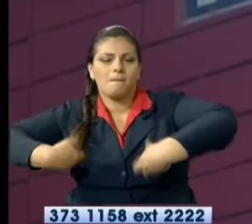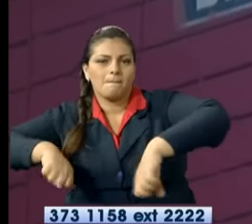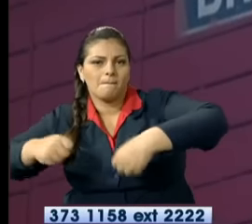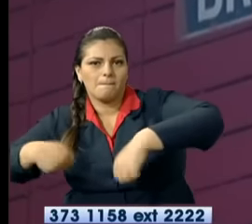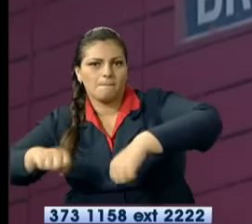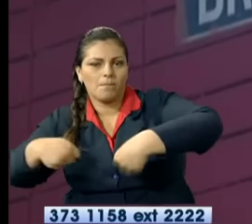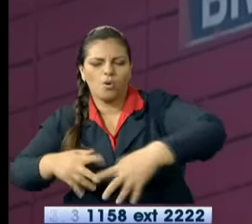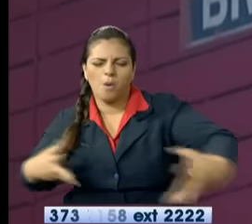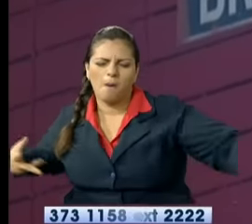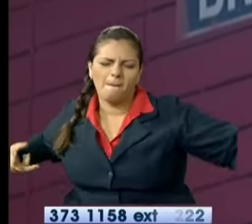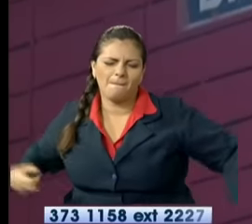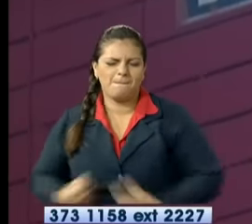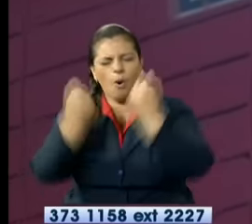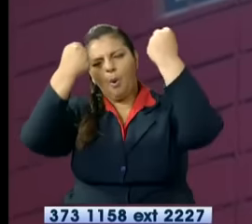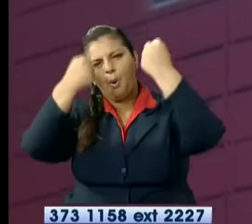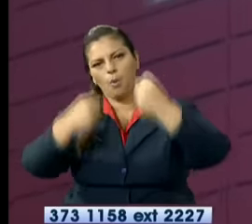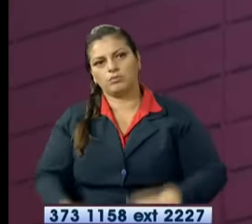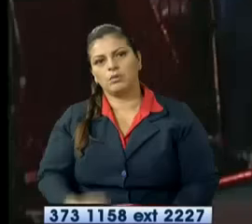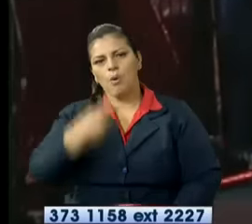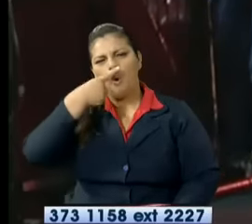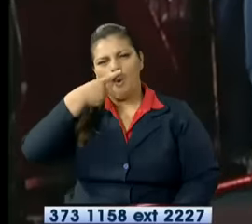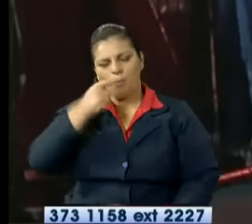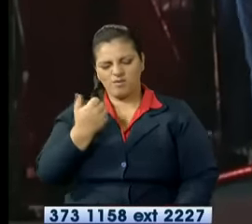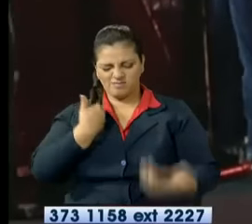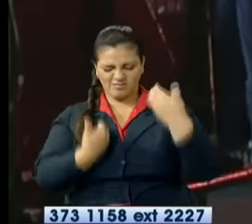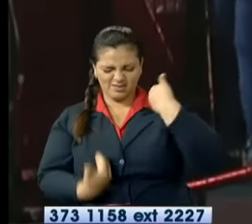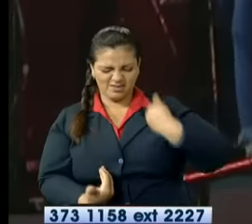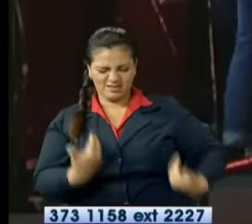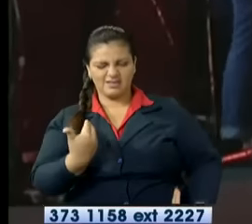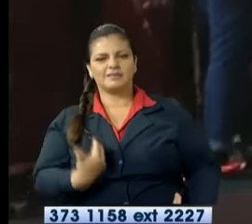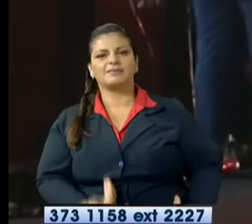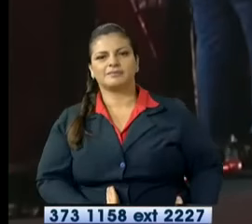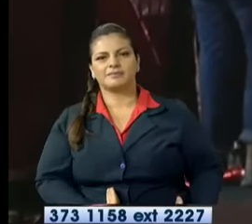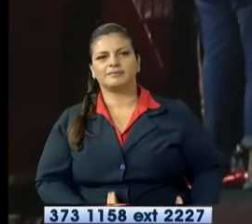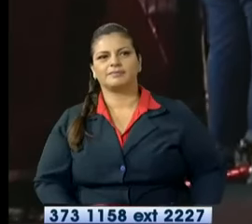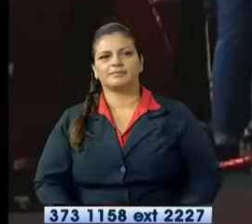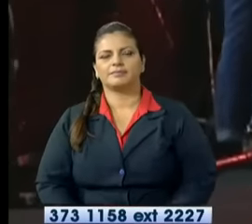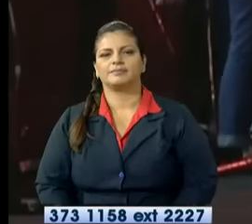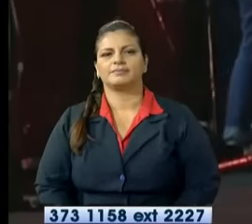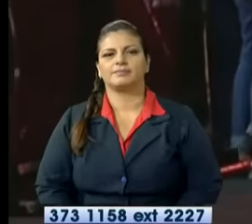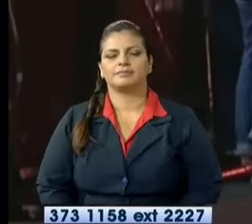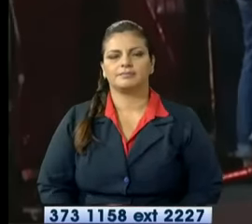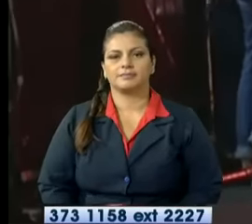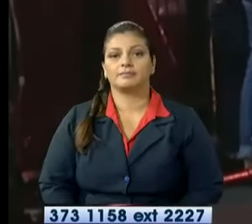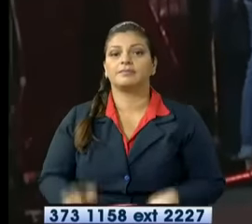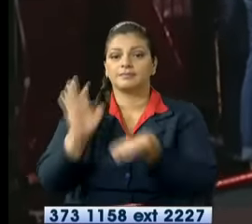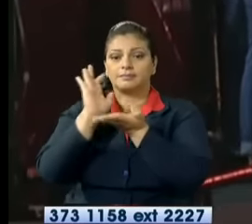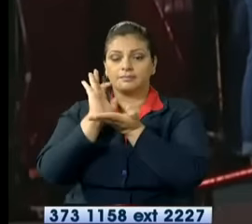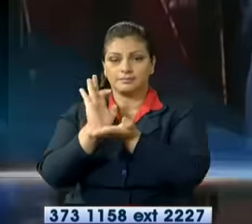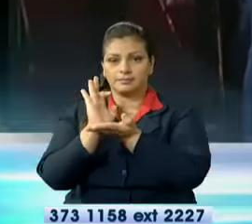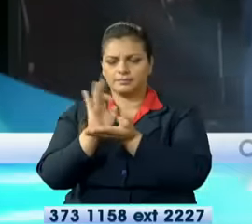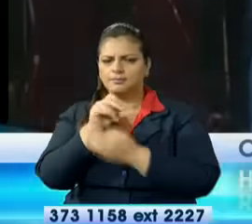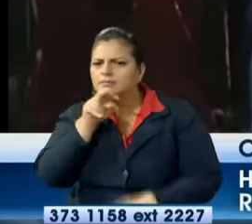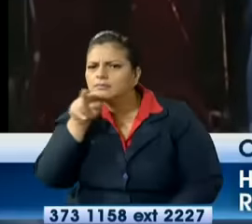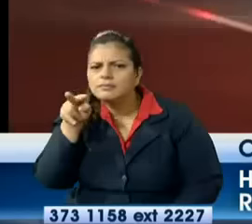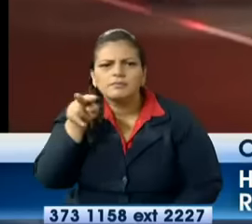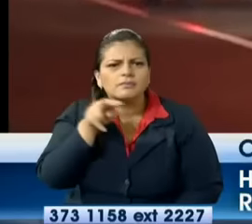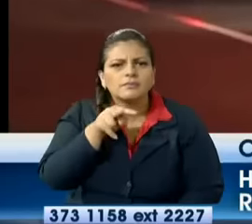y un automóvil. El chofer de la moto fue quien llevó la peor parte luego de la colisión, pero testigos que estaban en el